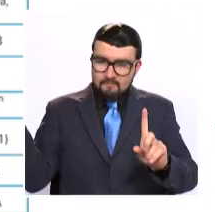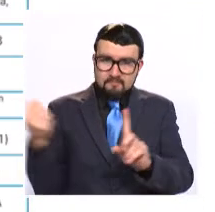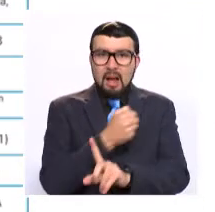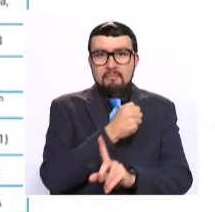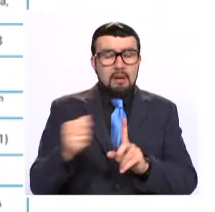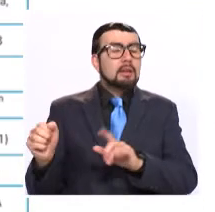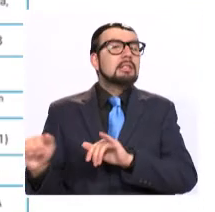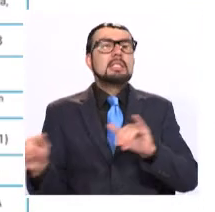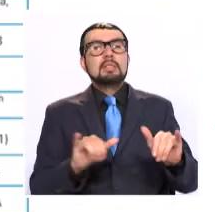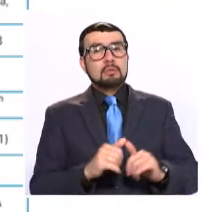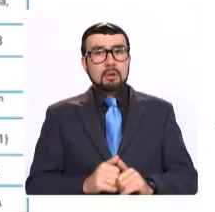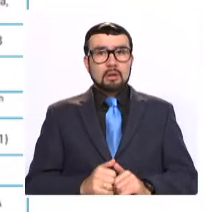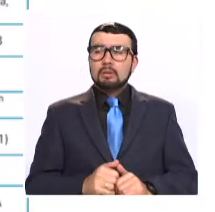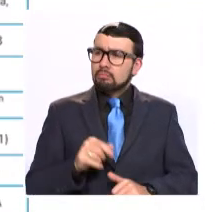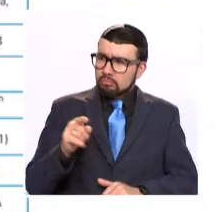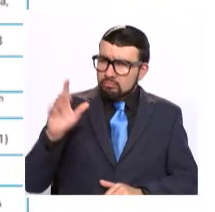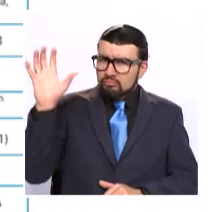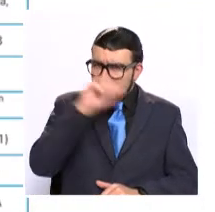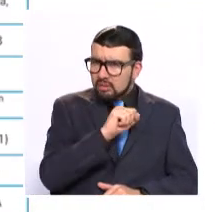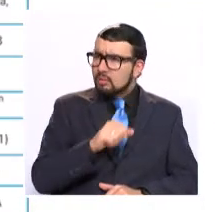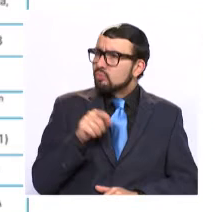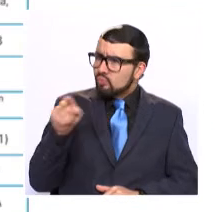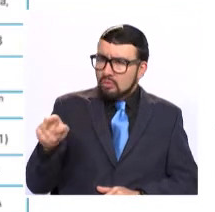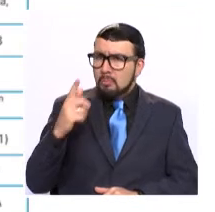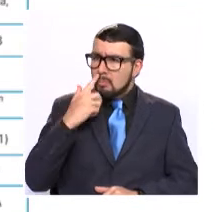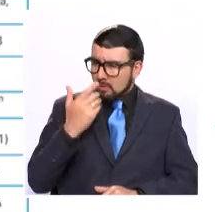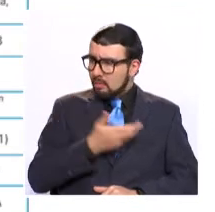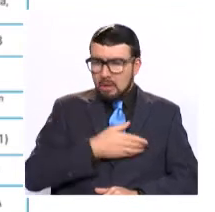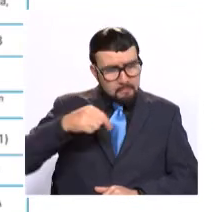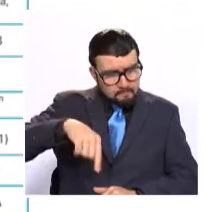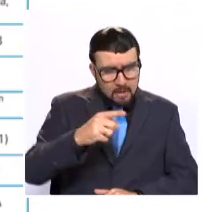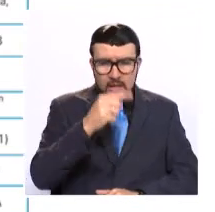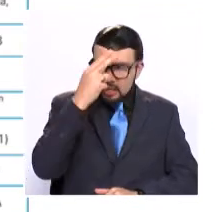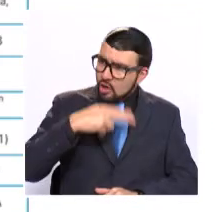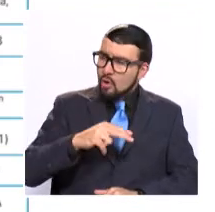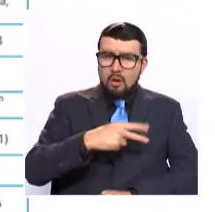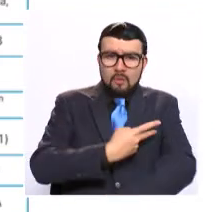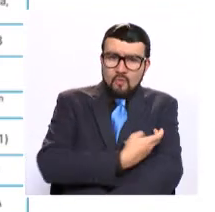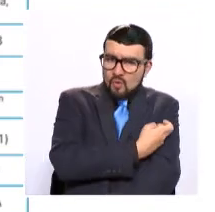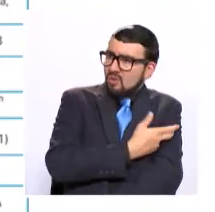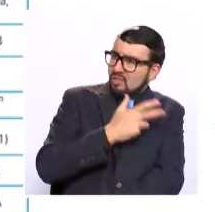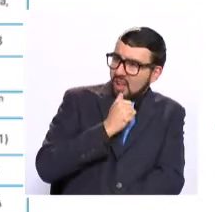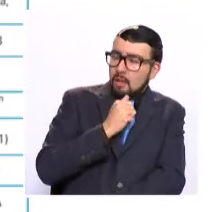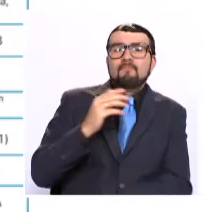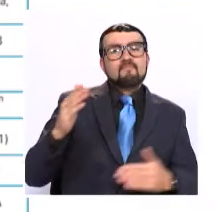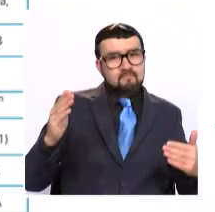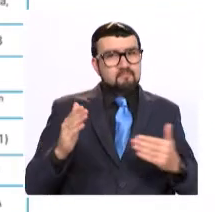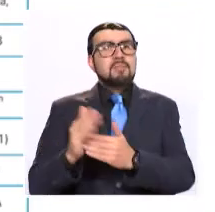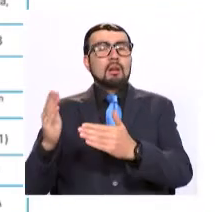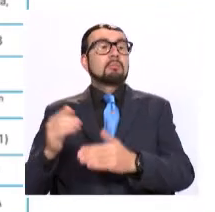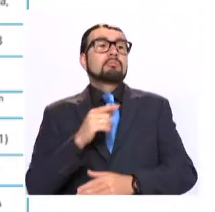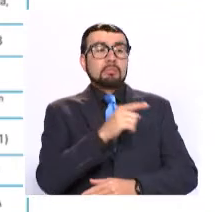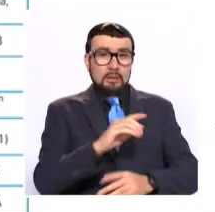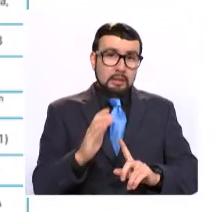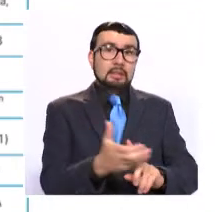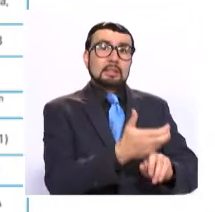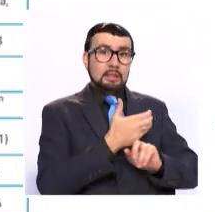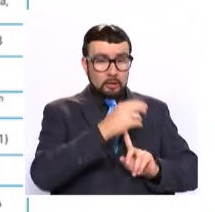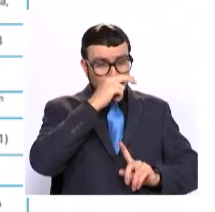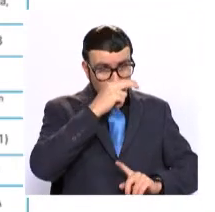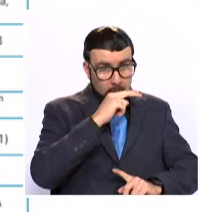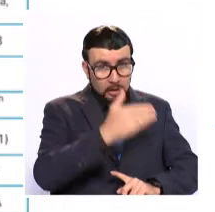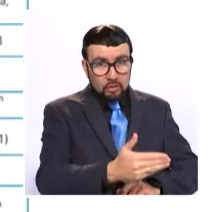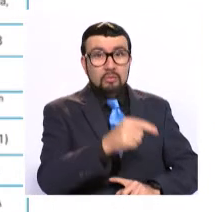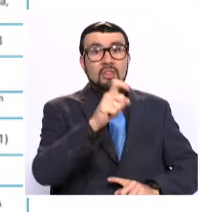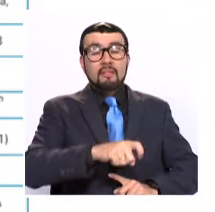que no están haciendo seguimiento estricto de lo que se indica, pues se puede notificar, porque el derecho del niño es a estar protegido. Entonces hay unos